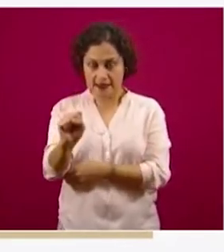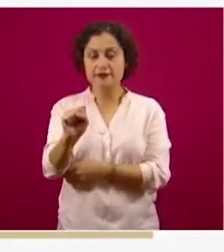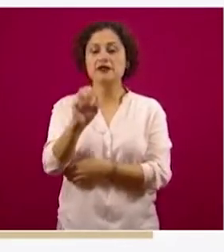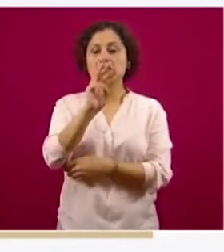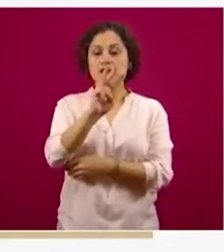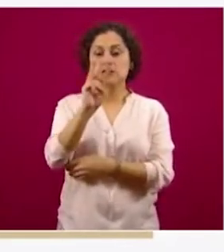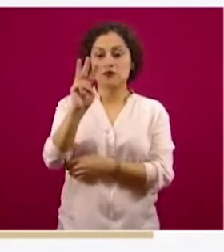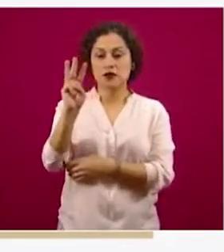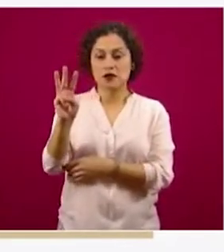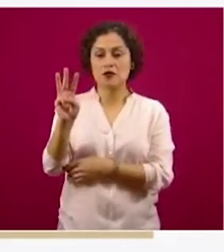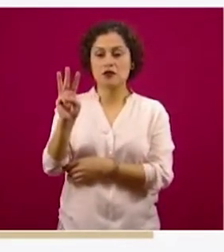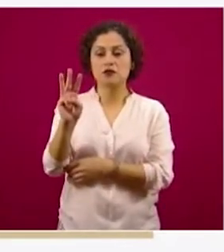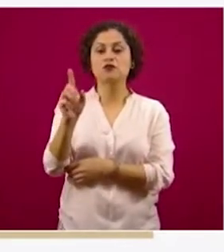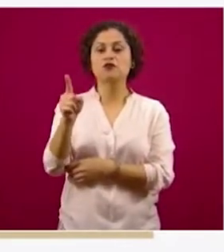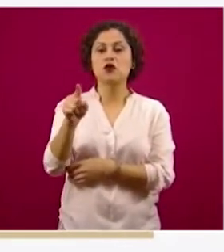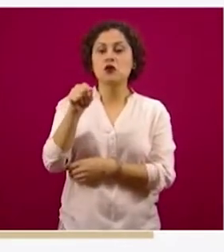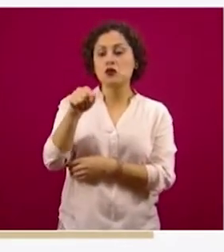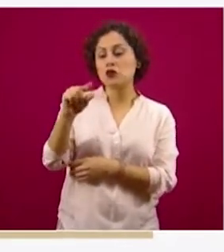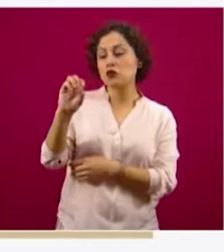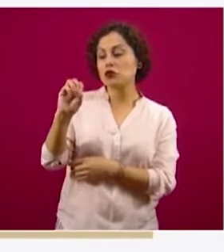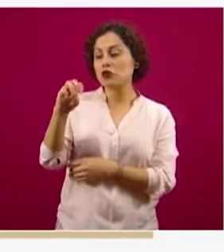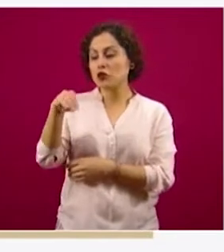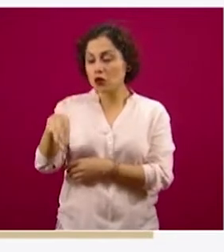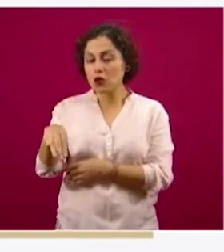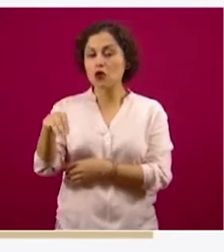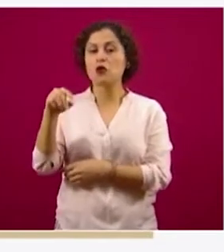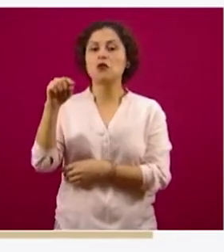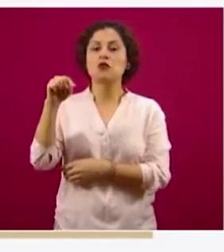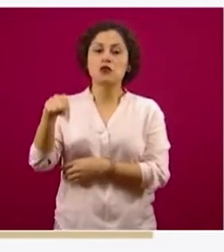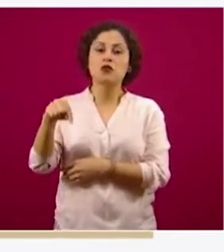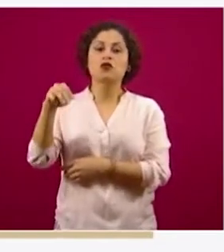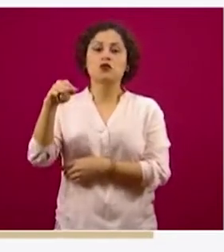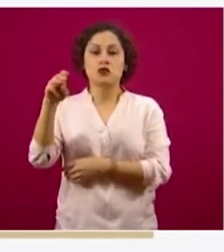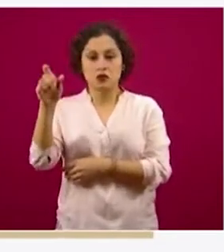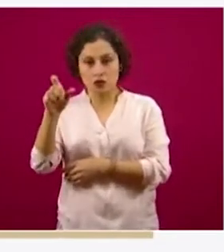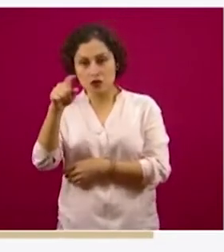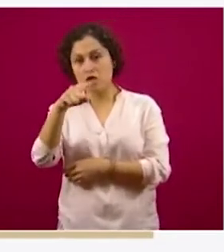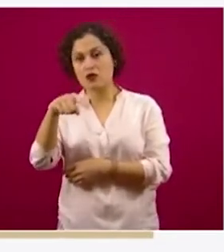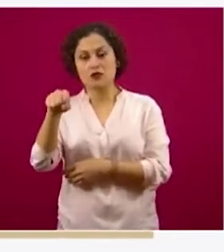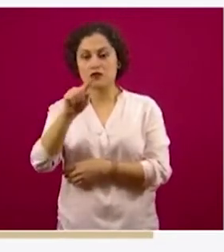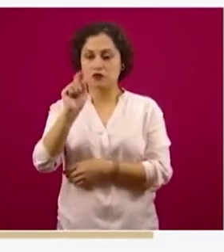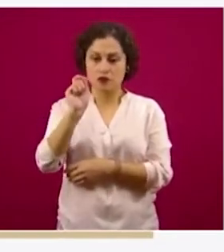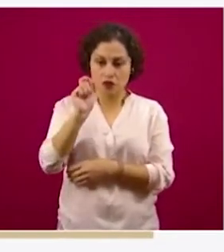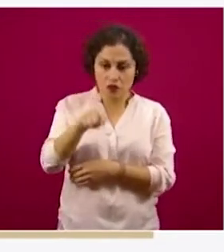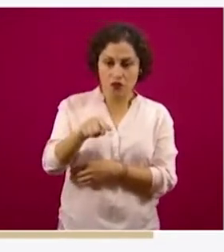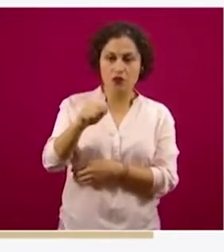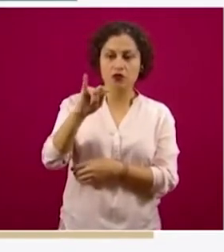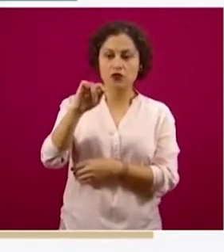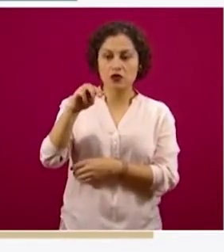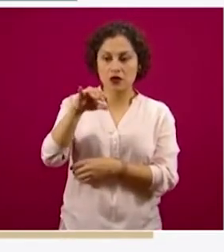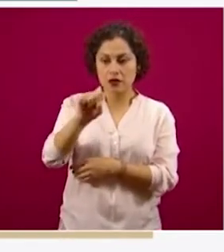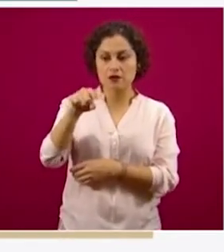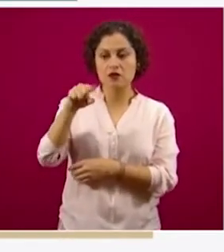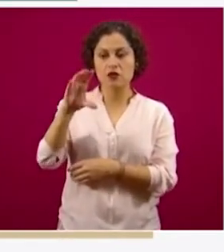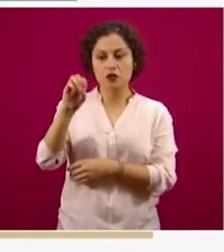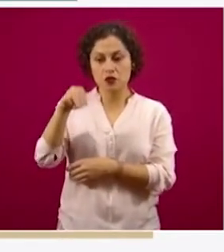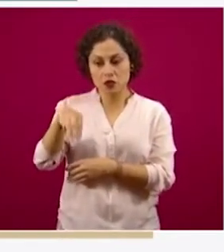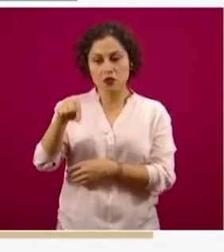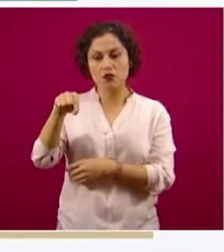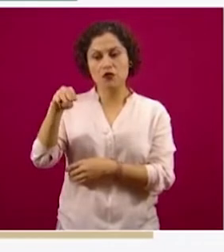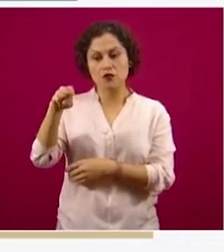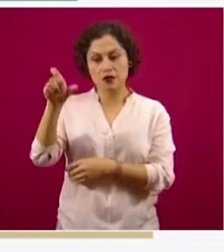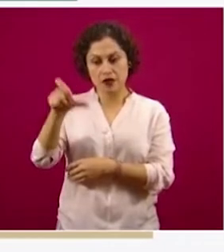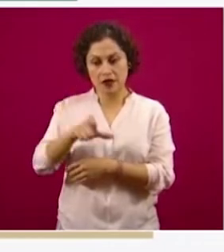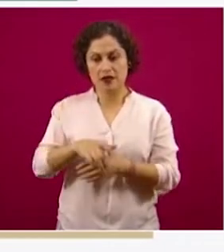no existe un punto com ins puntocom ni mucho menos siempre es un punto gob.mx la siguiente se van a esta parte donde